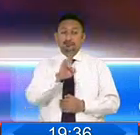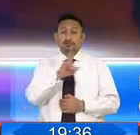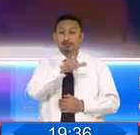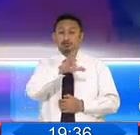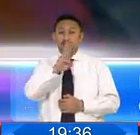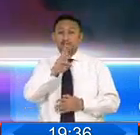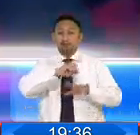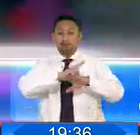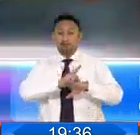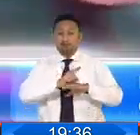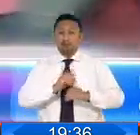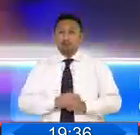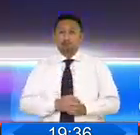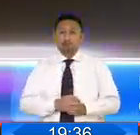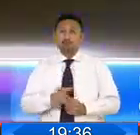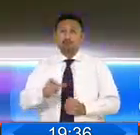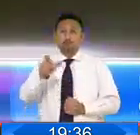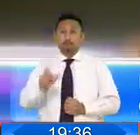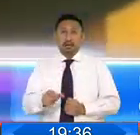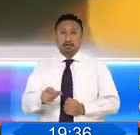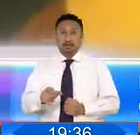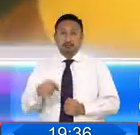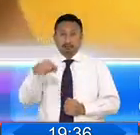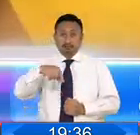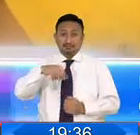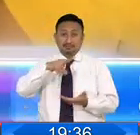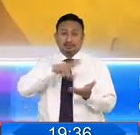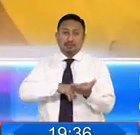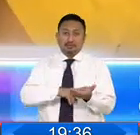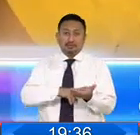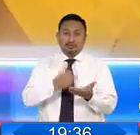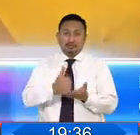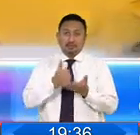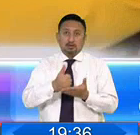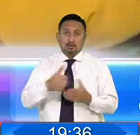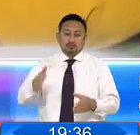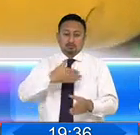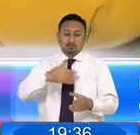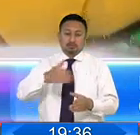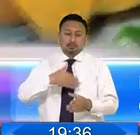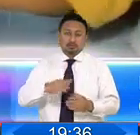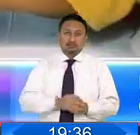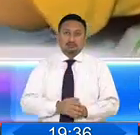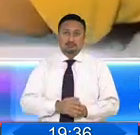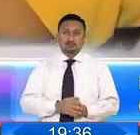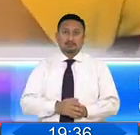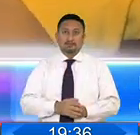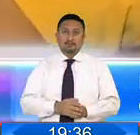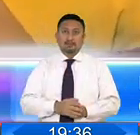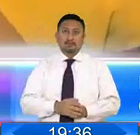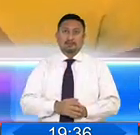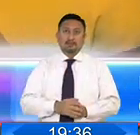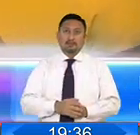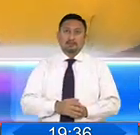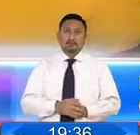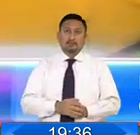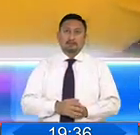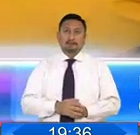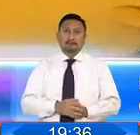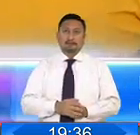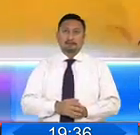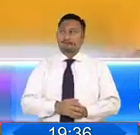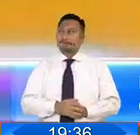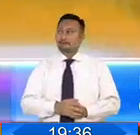36 minutos. La señora sigue siendo ahí ahogada por sus familiares luego de que se